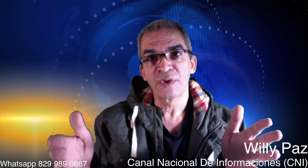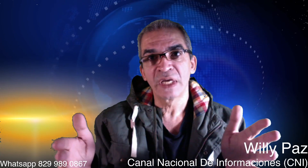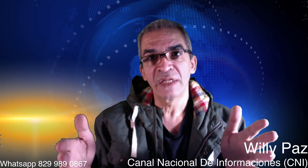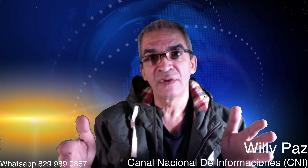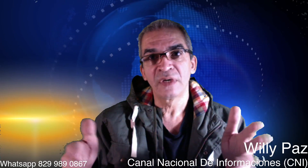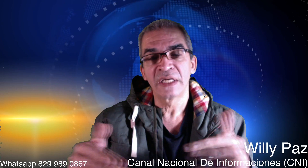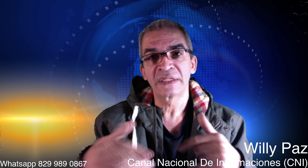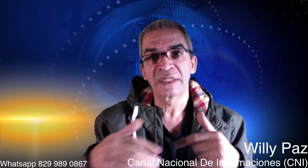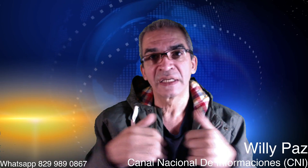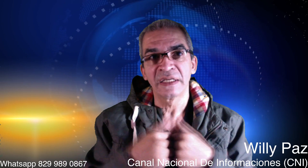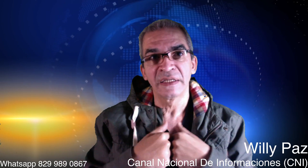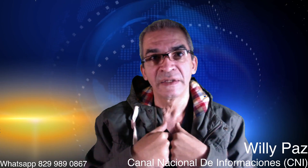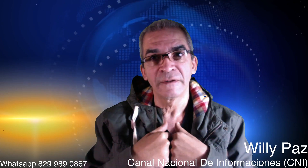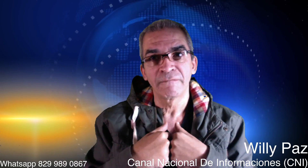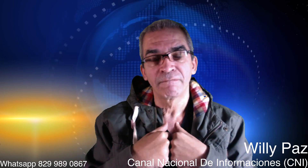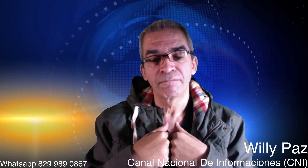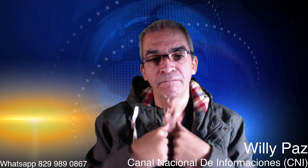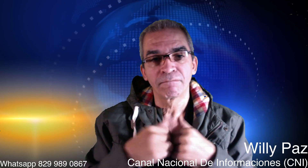seguir violando